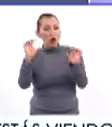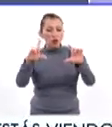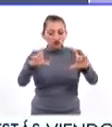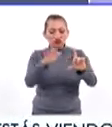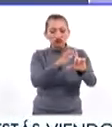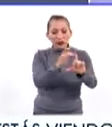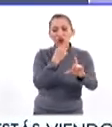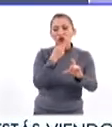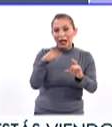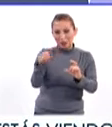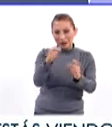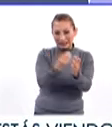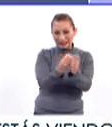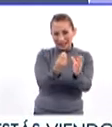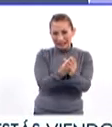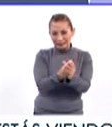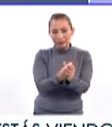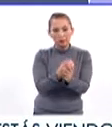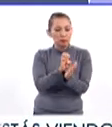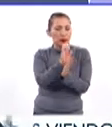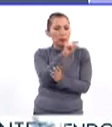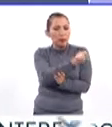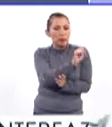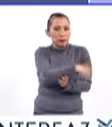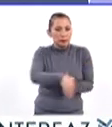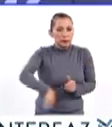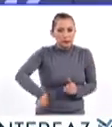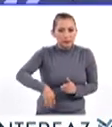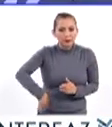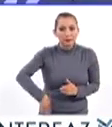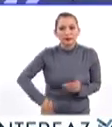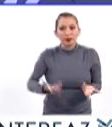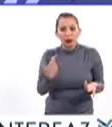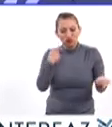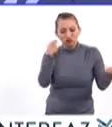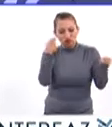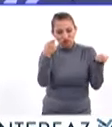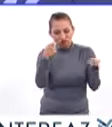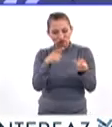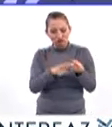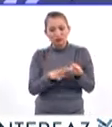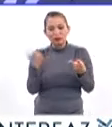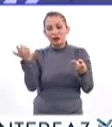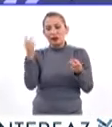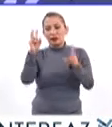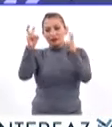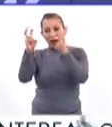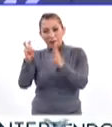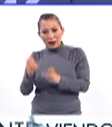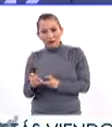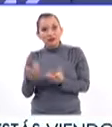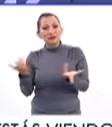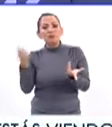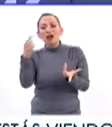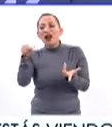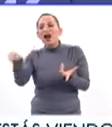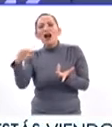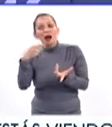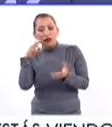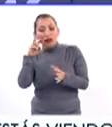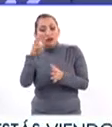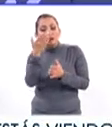de forma oportuna, tomando en cuenta, por ejemplo, estos casos como lo que usted decía, la regulación, los mismos contenidos, ¿no? ¿Qué para